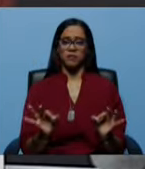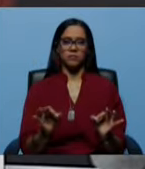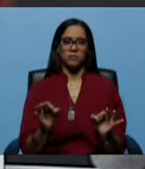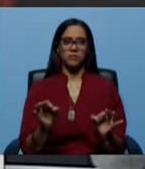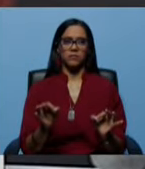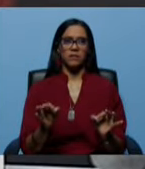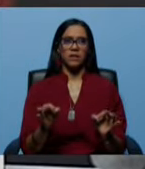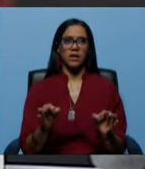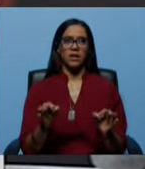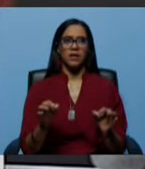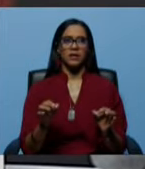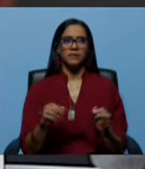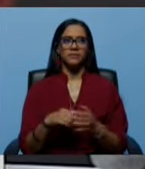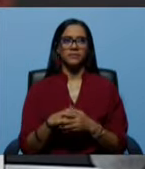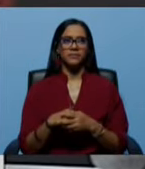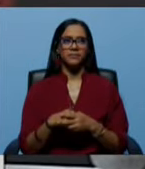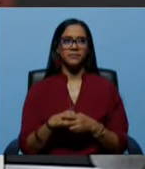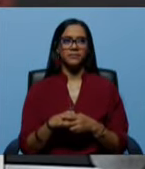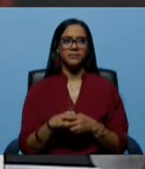Aquí.